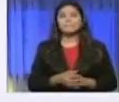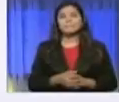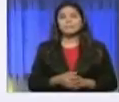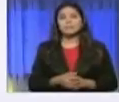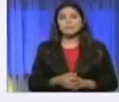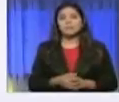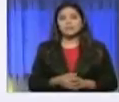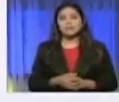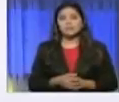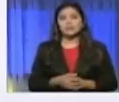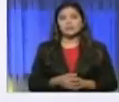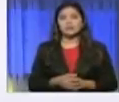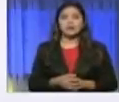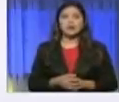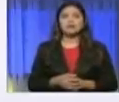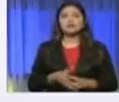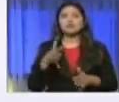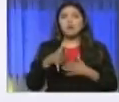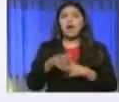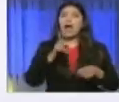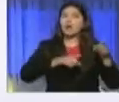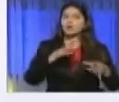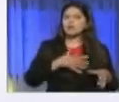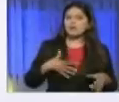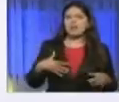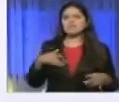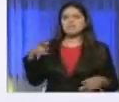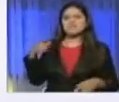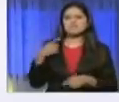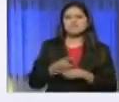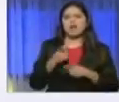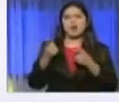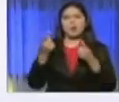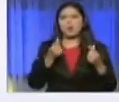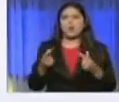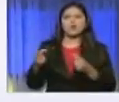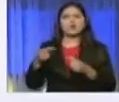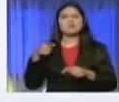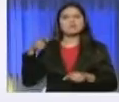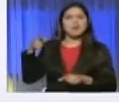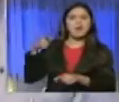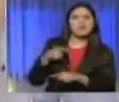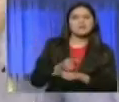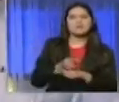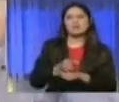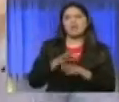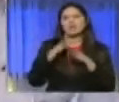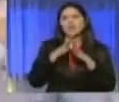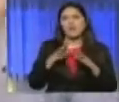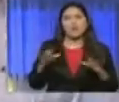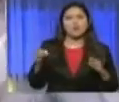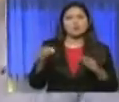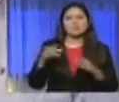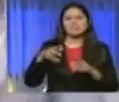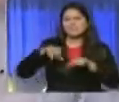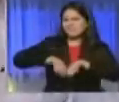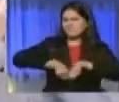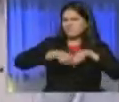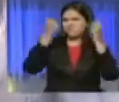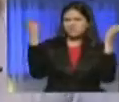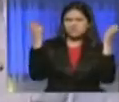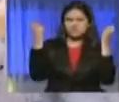alzarse frente a los que quieren imponer modelos económicos esclavistas, neoliberales, salvajes,